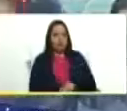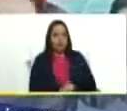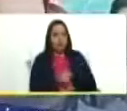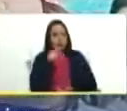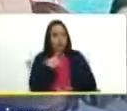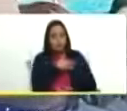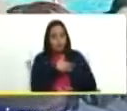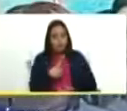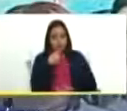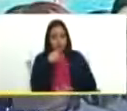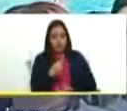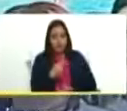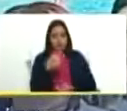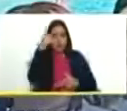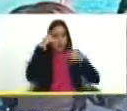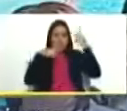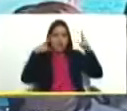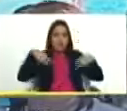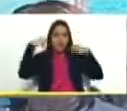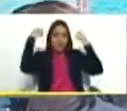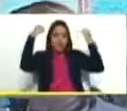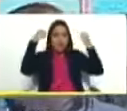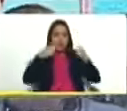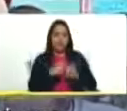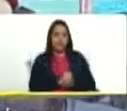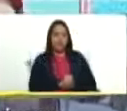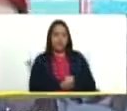decir, ¡Chávez vive, vive!